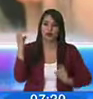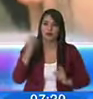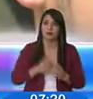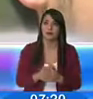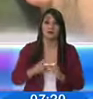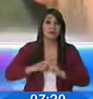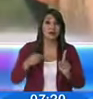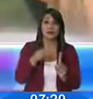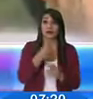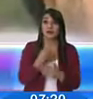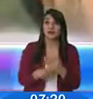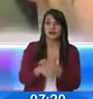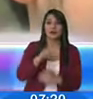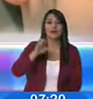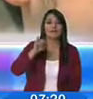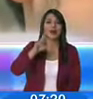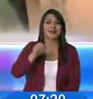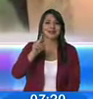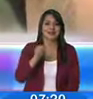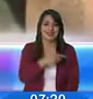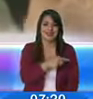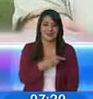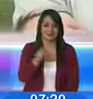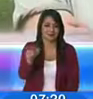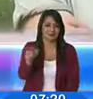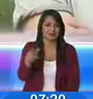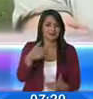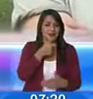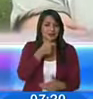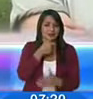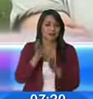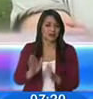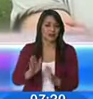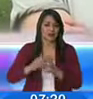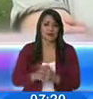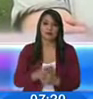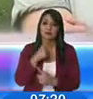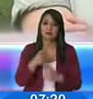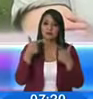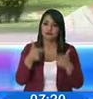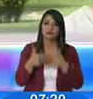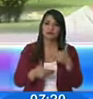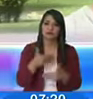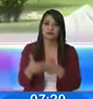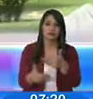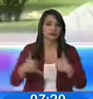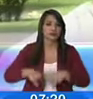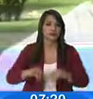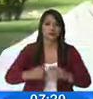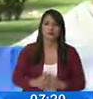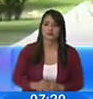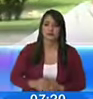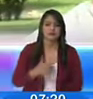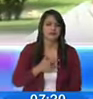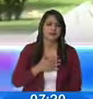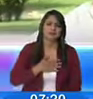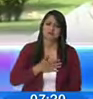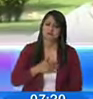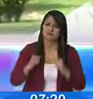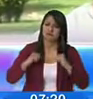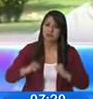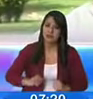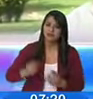Cristian Segarra, hijo de Efraín, uno de los asesinados, ellos siguen vigilantes del proceso. Es bastante doloroso, es bastante